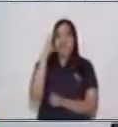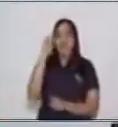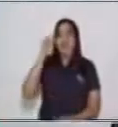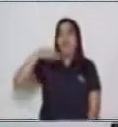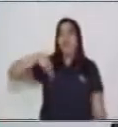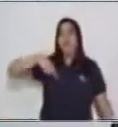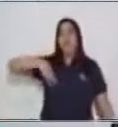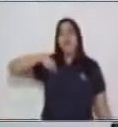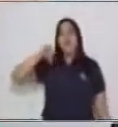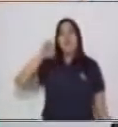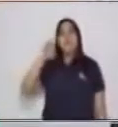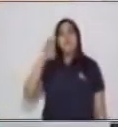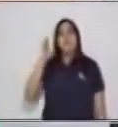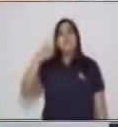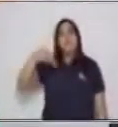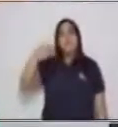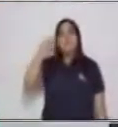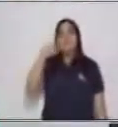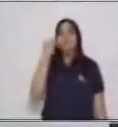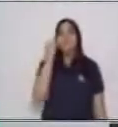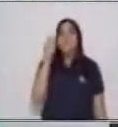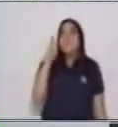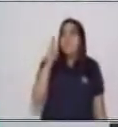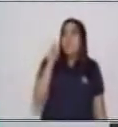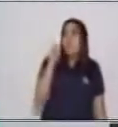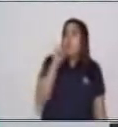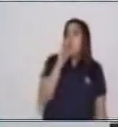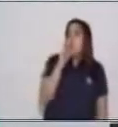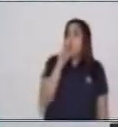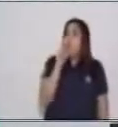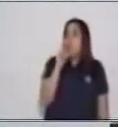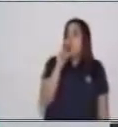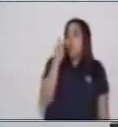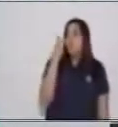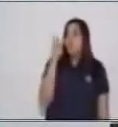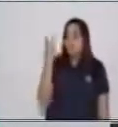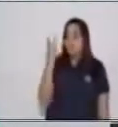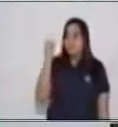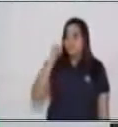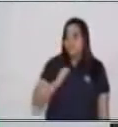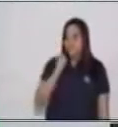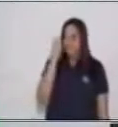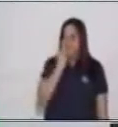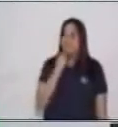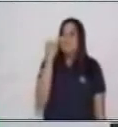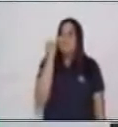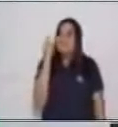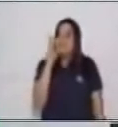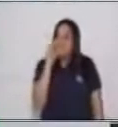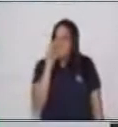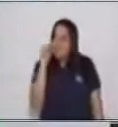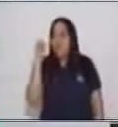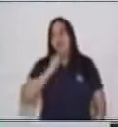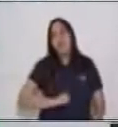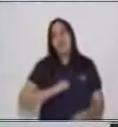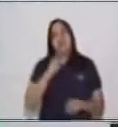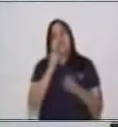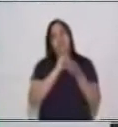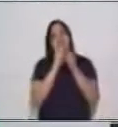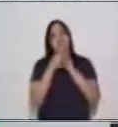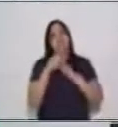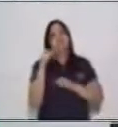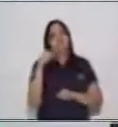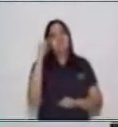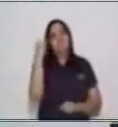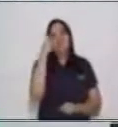comprensivo. Entonces aquí está la terminación sivo. Por lo tanto, al momento de escribir comprensión,